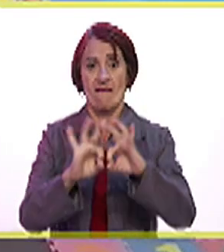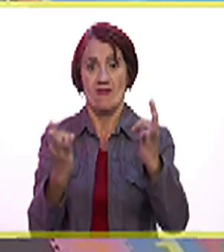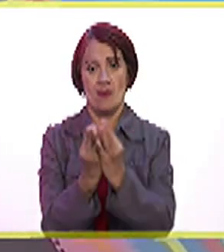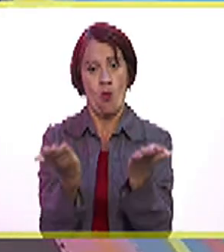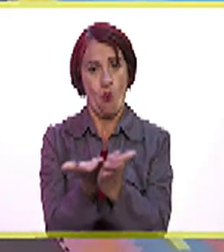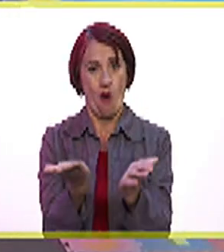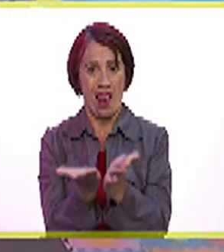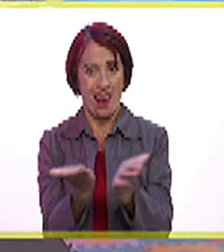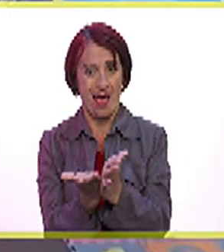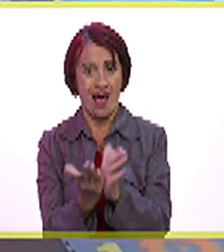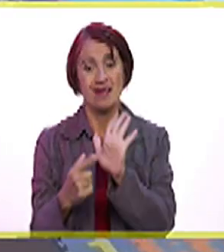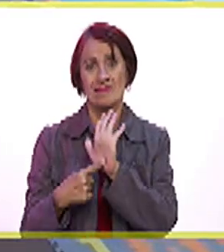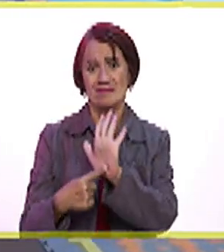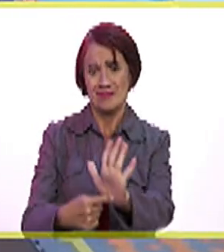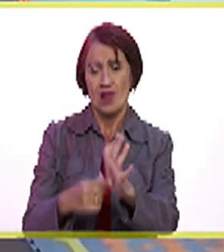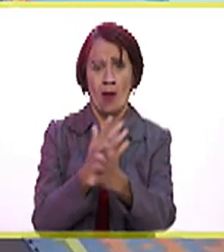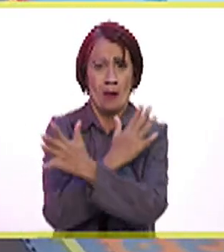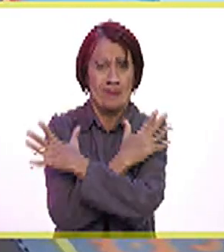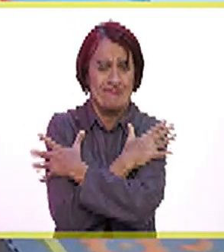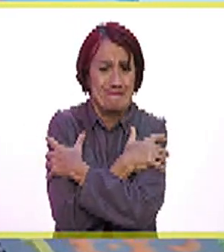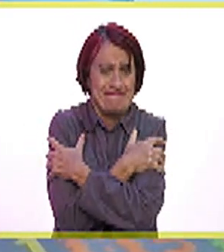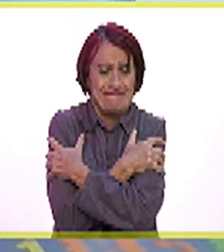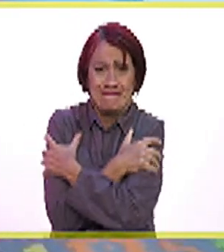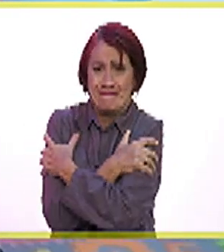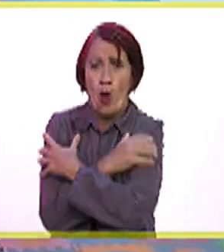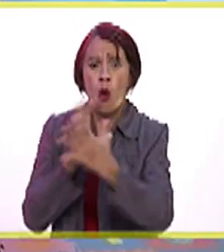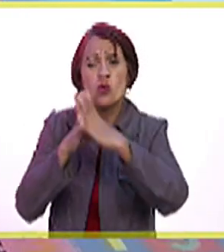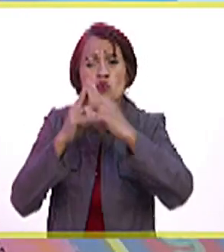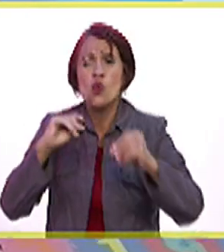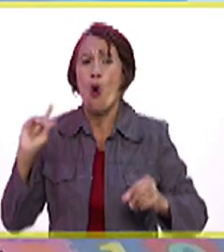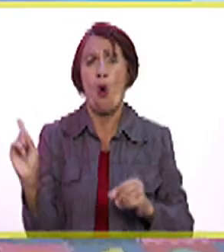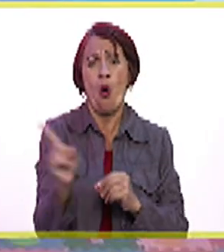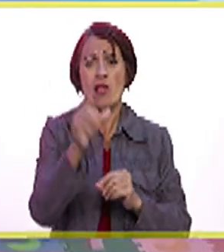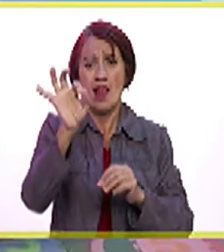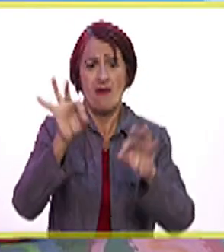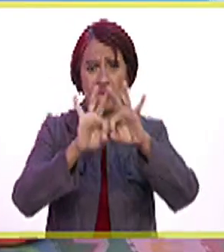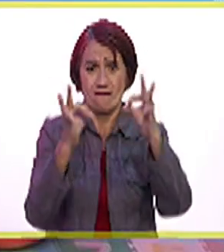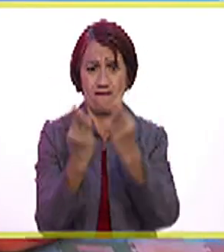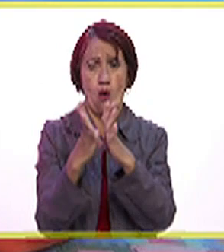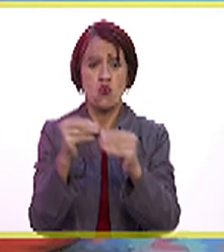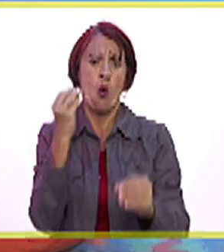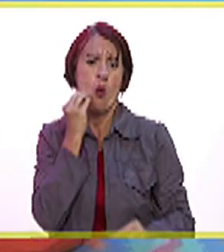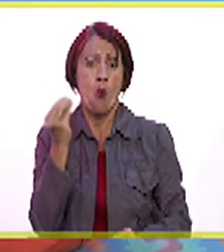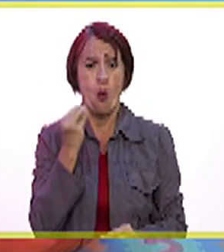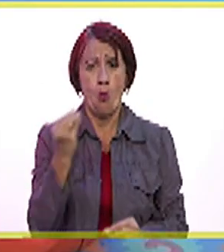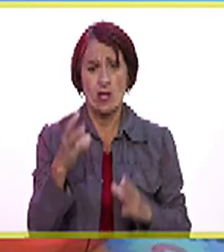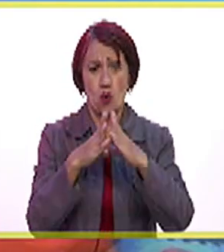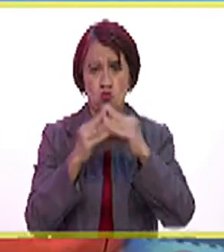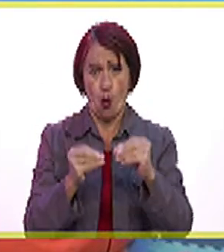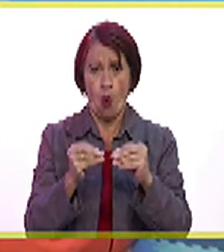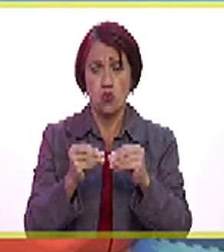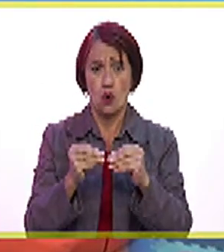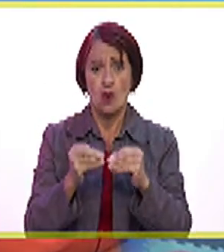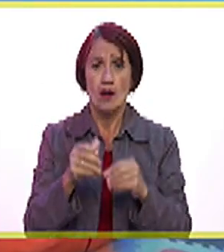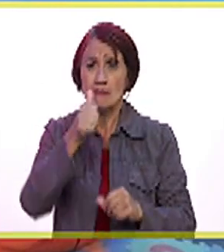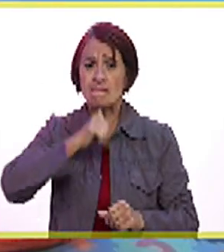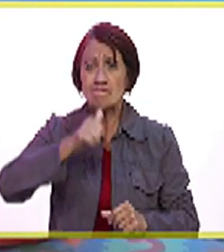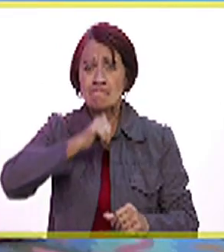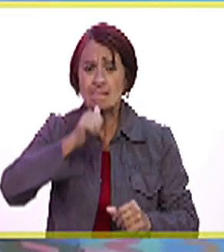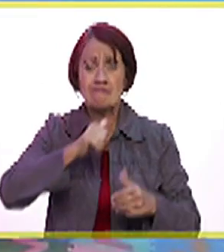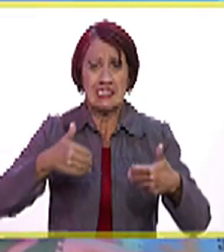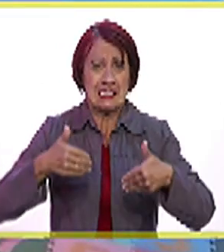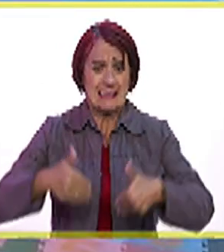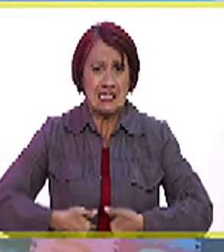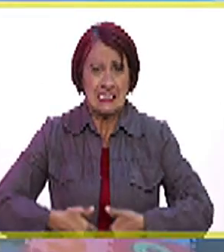escuela, le enviamos un caluroso abrazo a toda la juventud venezolana que resiste, que se